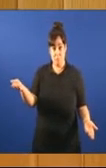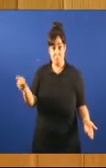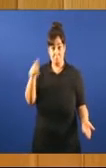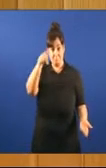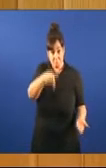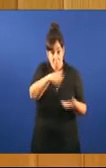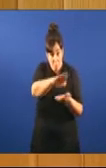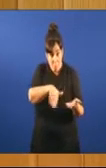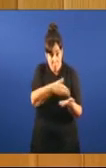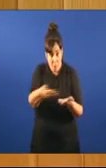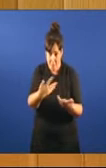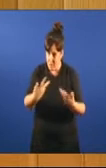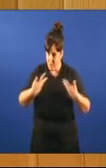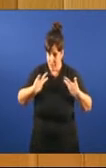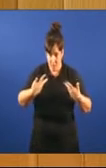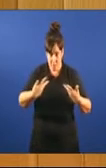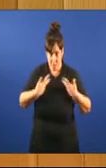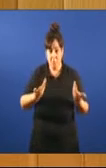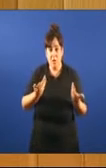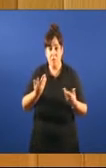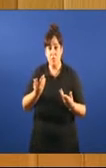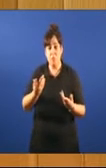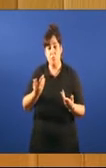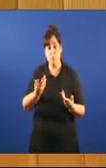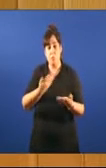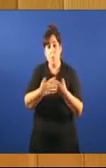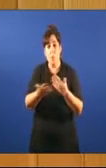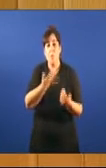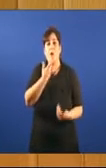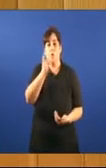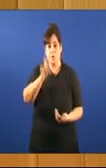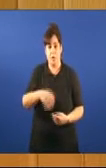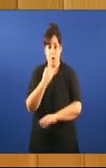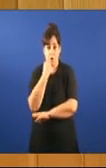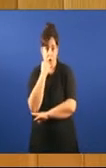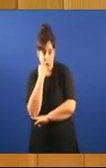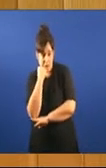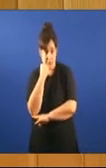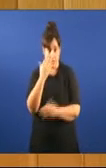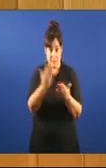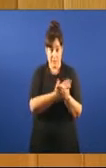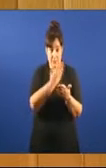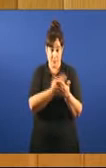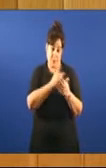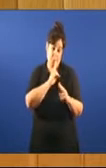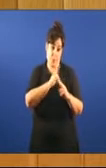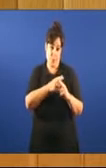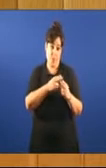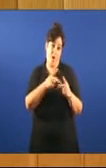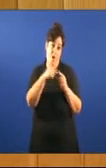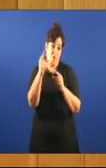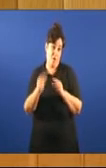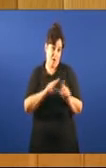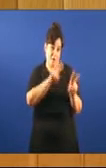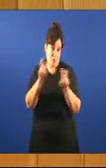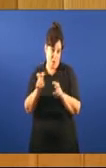desgarrador poema reflectía Rosalía en Follas Novas o drama da emigración.